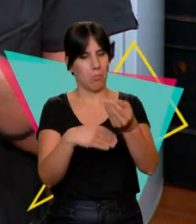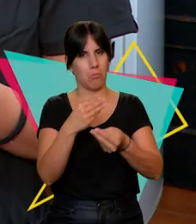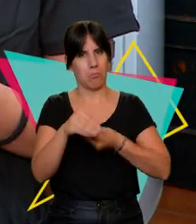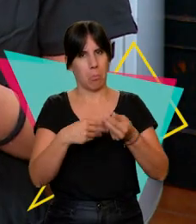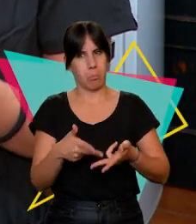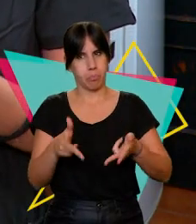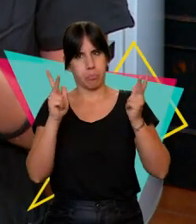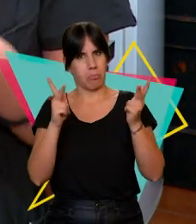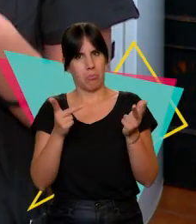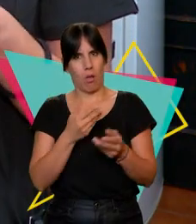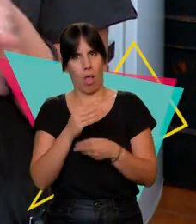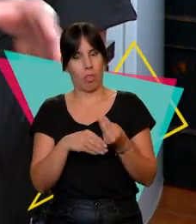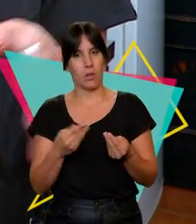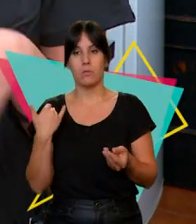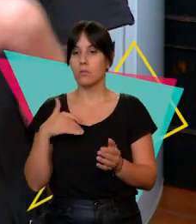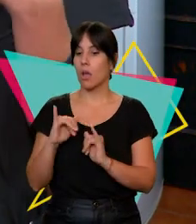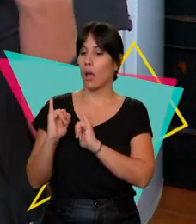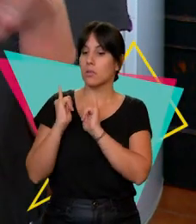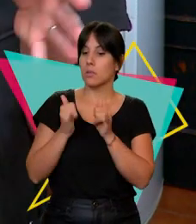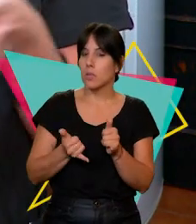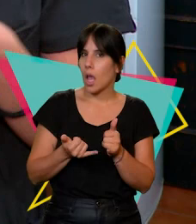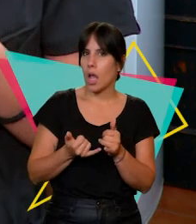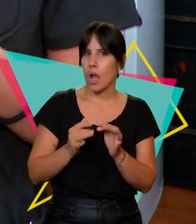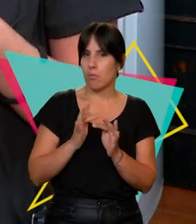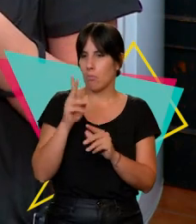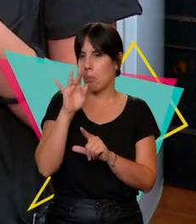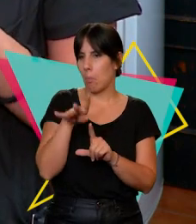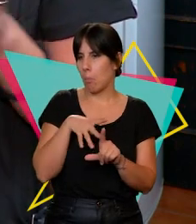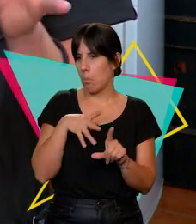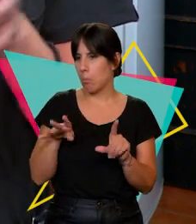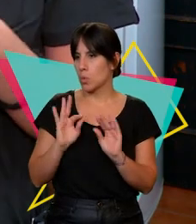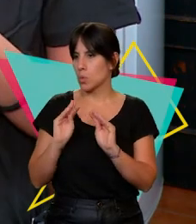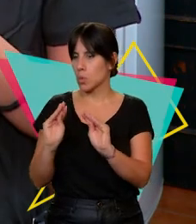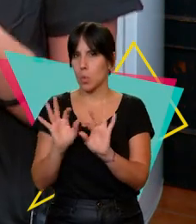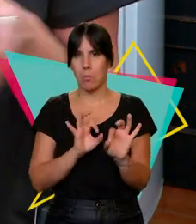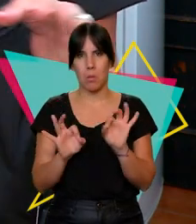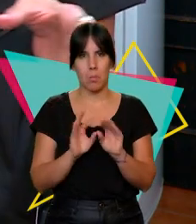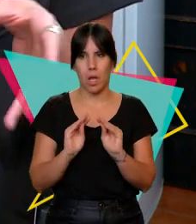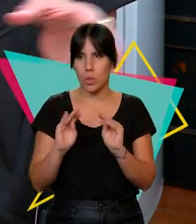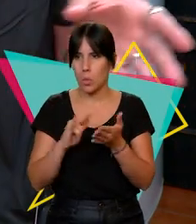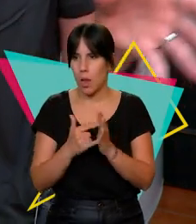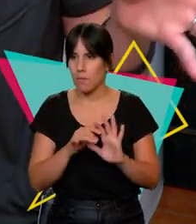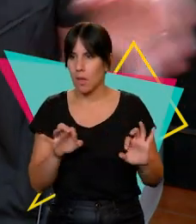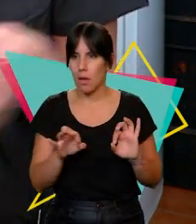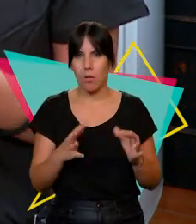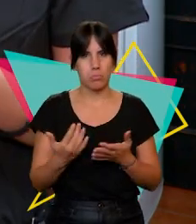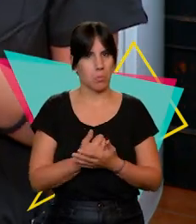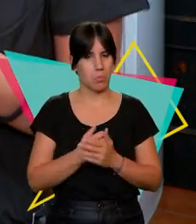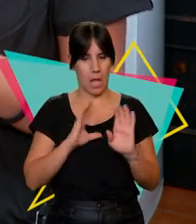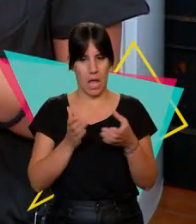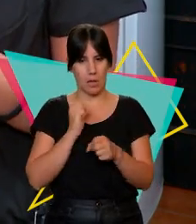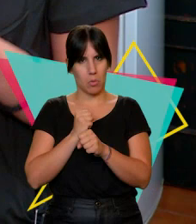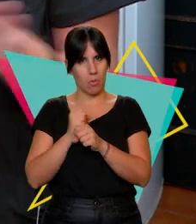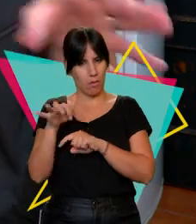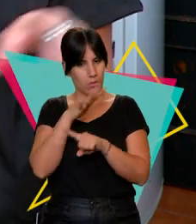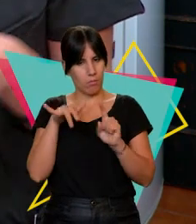desenvolviendo libremente, y él poco a poco ya cuando va llegando en su día a día, en su planificación, él llega, sabe perfectamente, y compaginó pues con nuestro equipo de trabajo, que